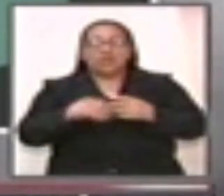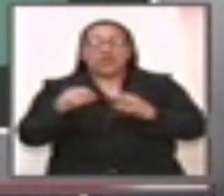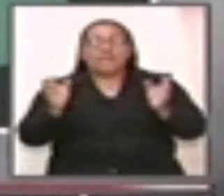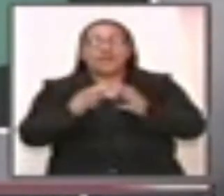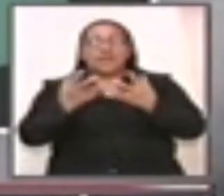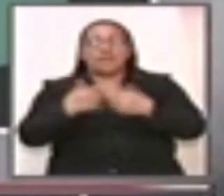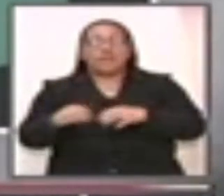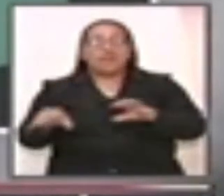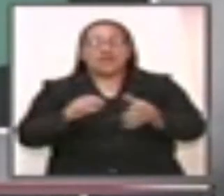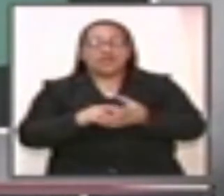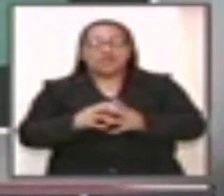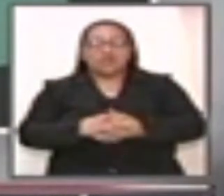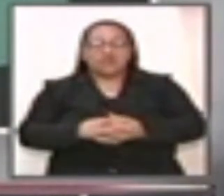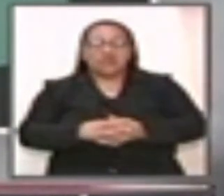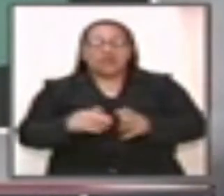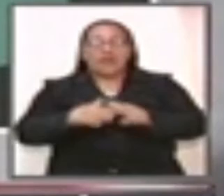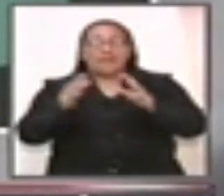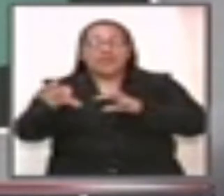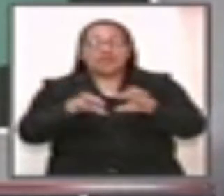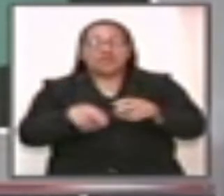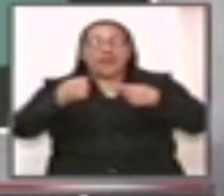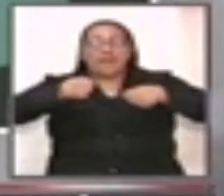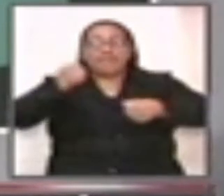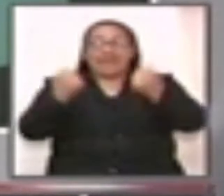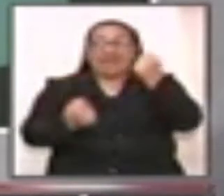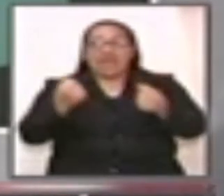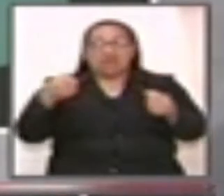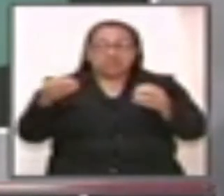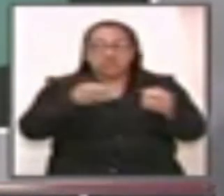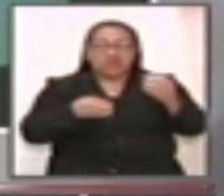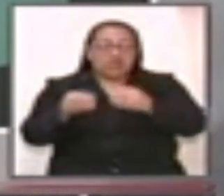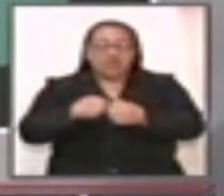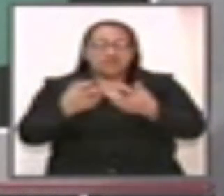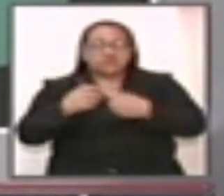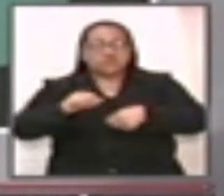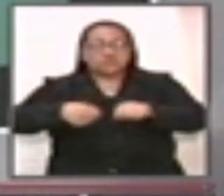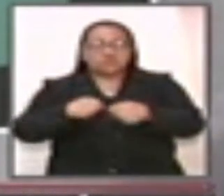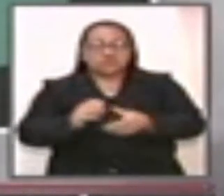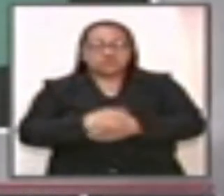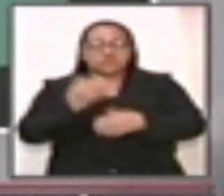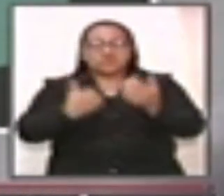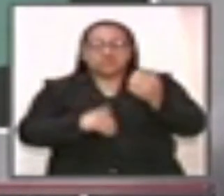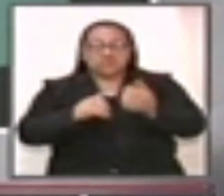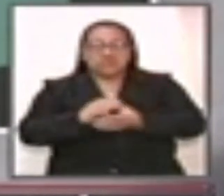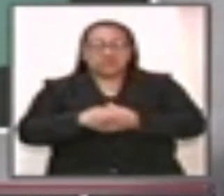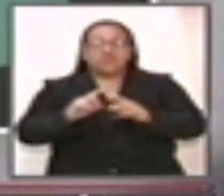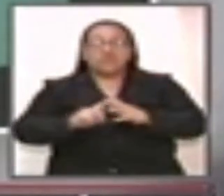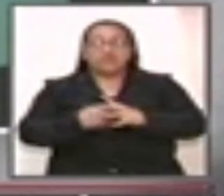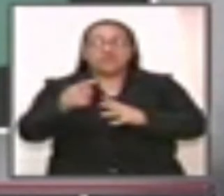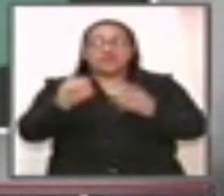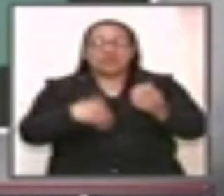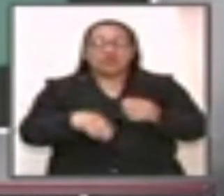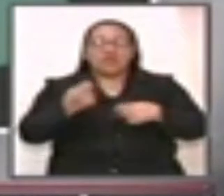pymes que producen partes y piezas para automóviles, se engarzan a la industria automovilística de México y a partir de